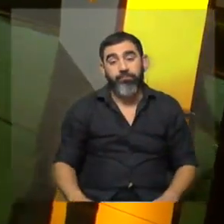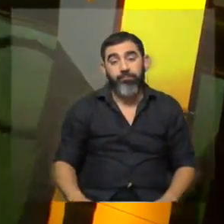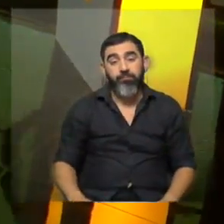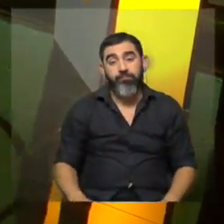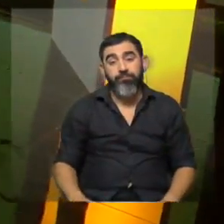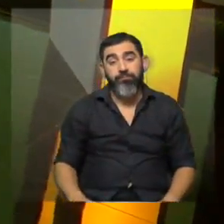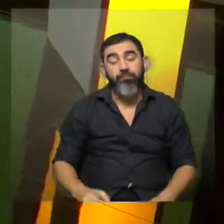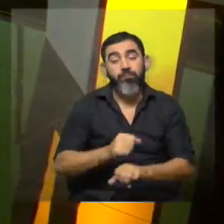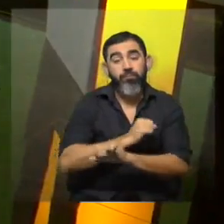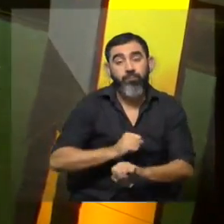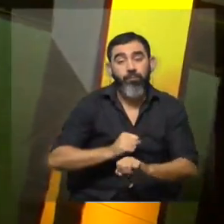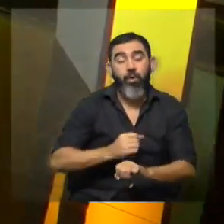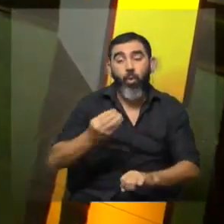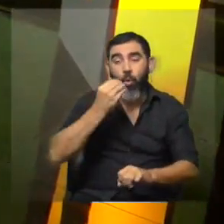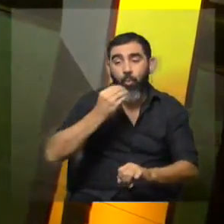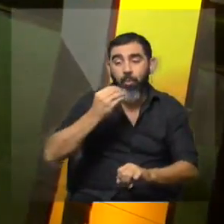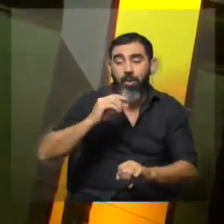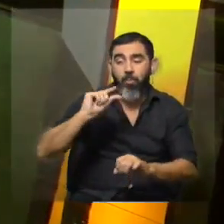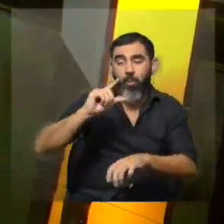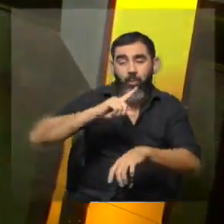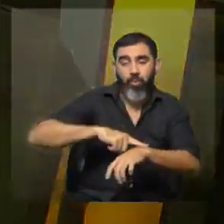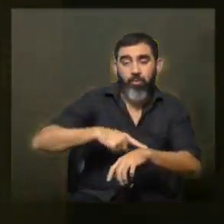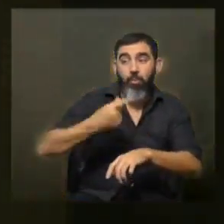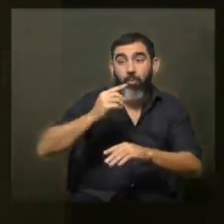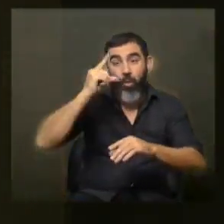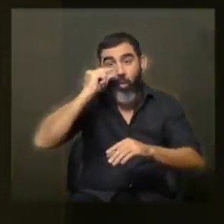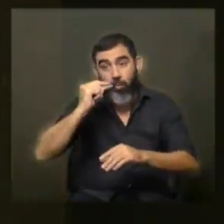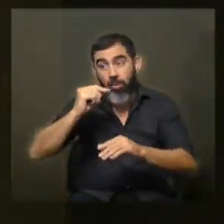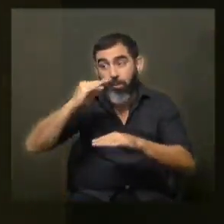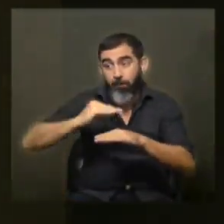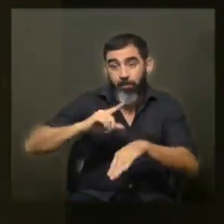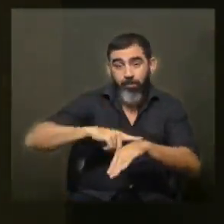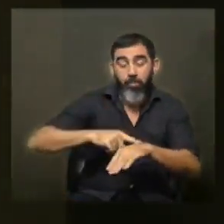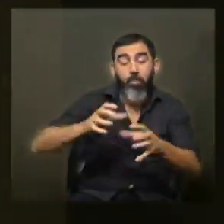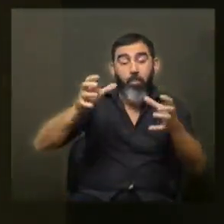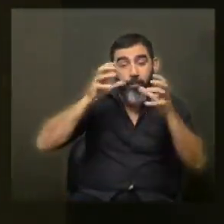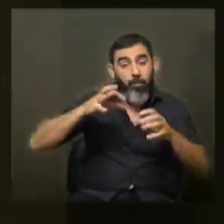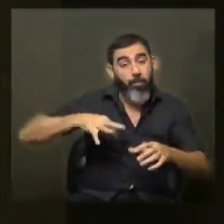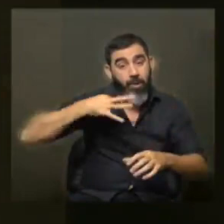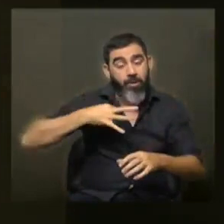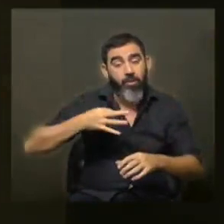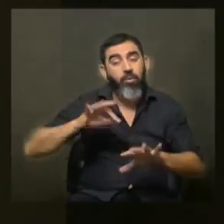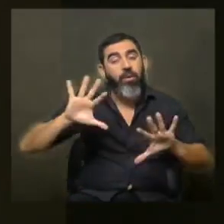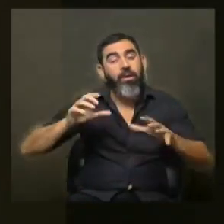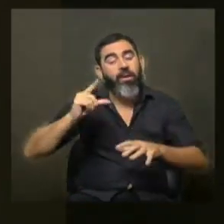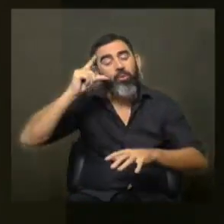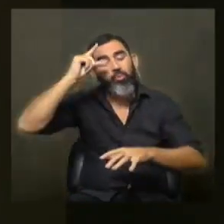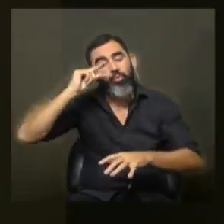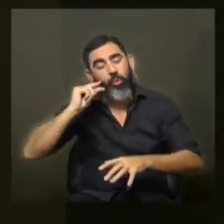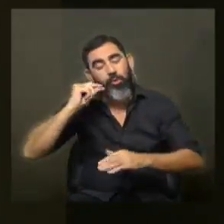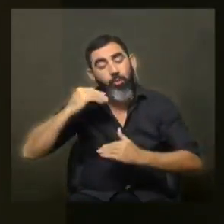pasar más tiempo sin comer que sin dormir, y tendríamos riesgo de vida. Entonces, bueno, ¿qué es el sueño? Es este proceso,